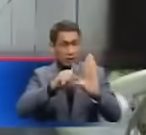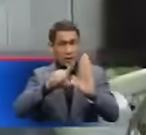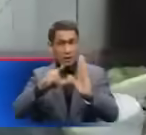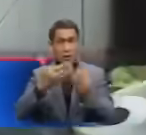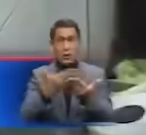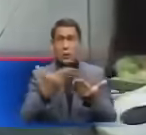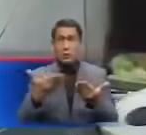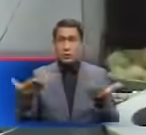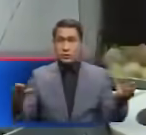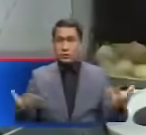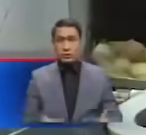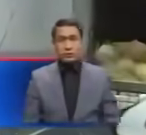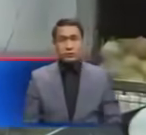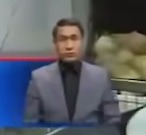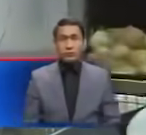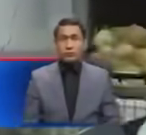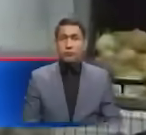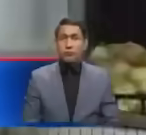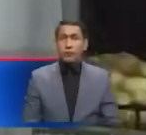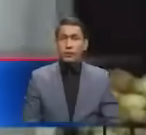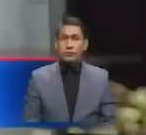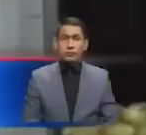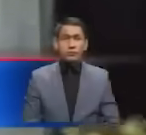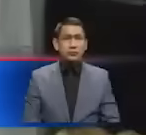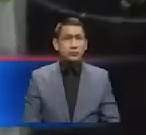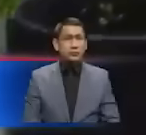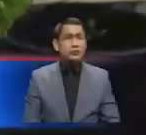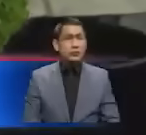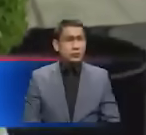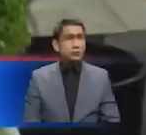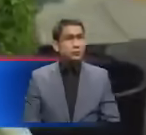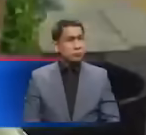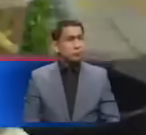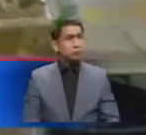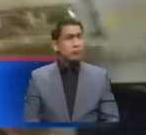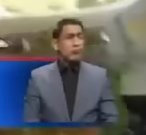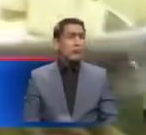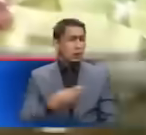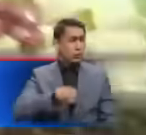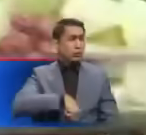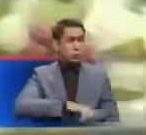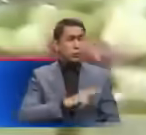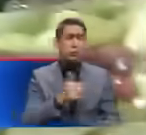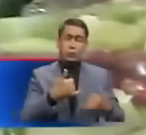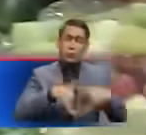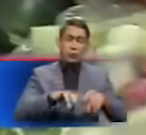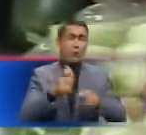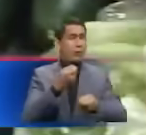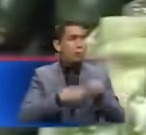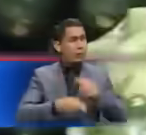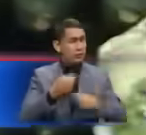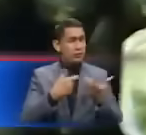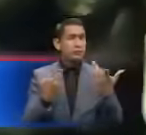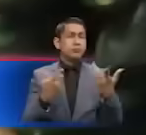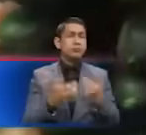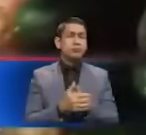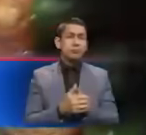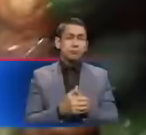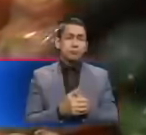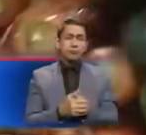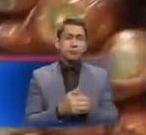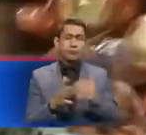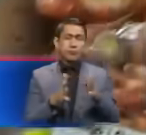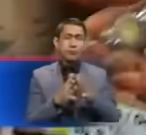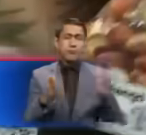Clara siempre encuentra producto fresco a buen precio para todos nuestros clientes. Les invitamos.